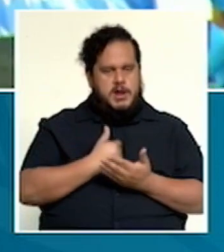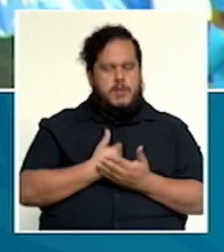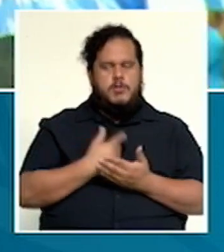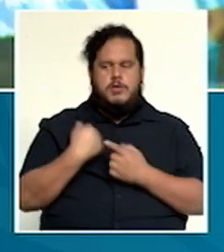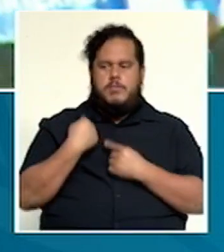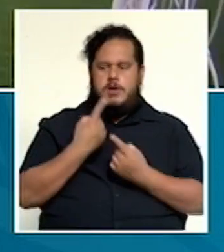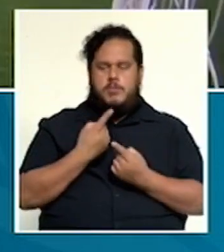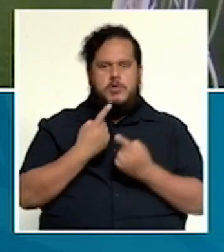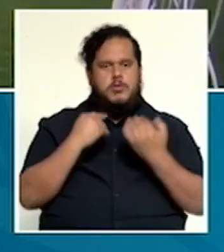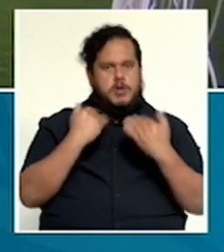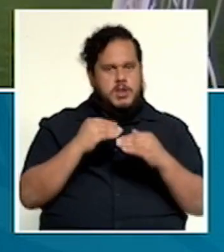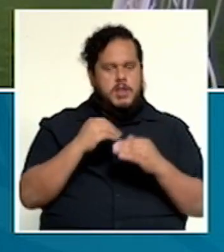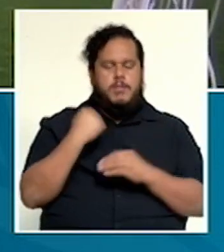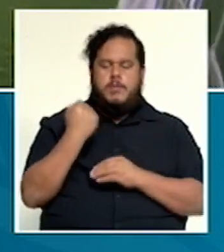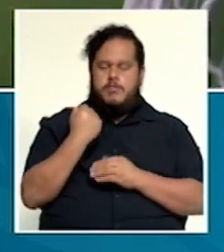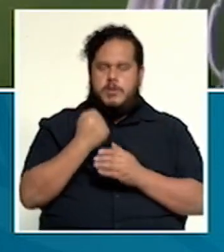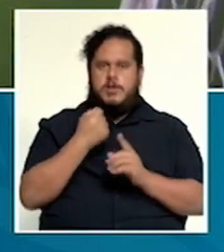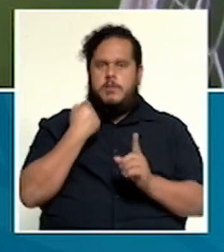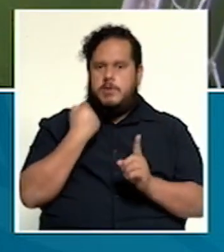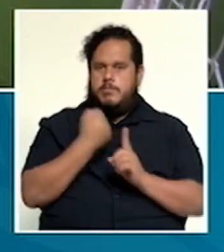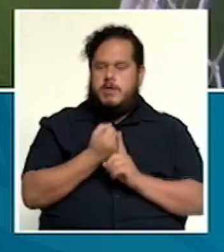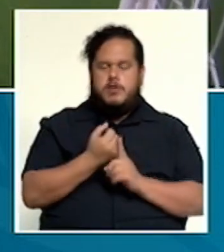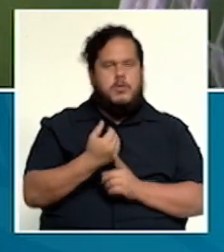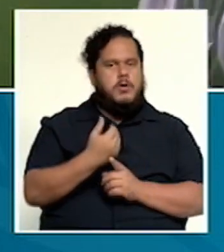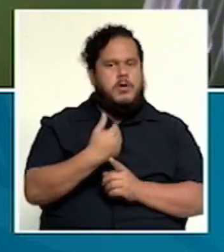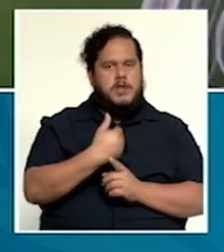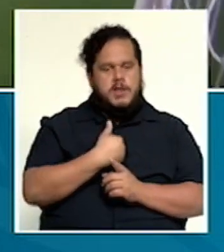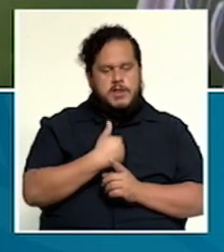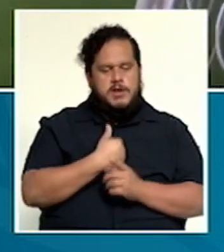etapa muy dura, ¿verdad? Un impacto que ha tenido